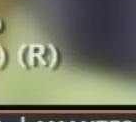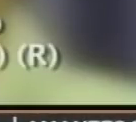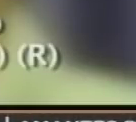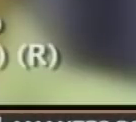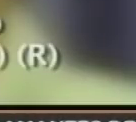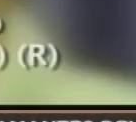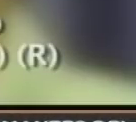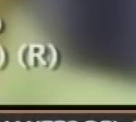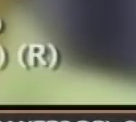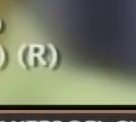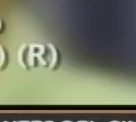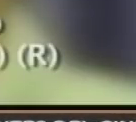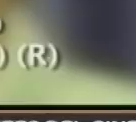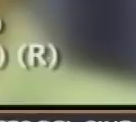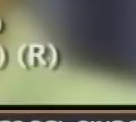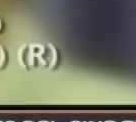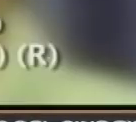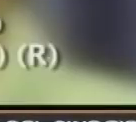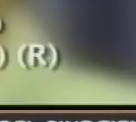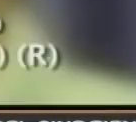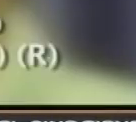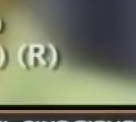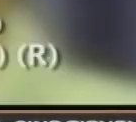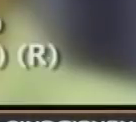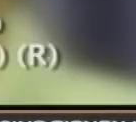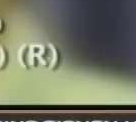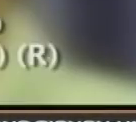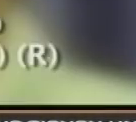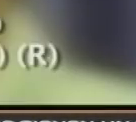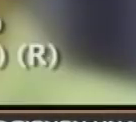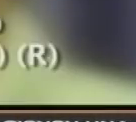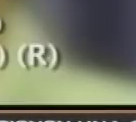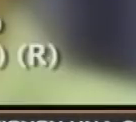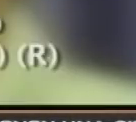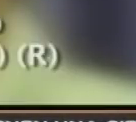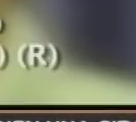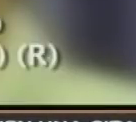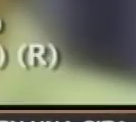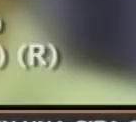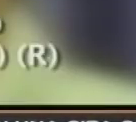Hermano, ahí tienes que evaluar que ellos en el entrenamiento y una reunión que yo sostuve,